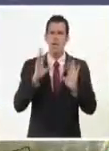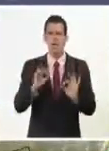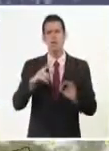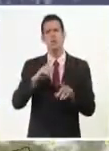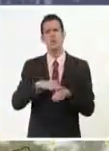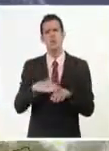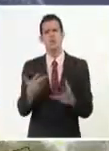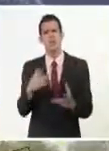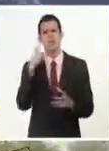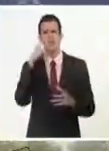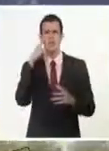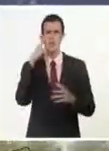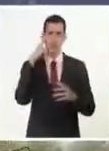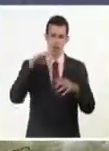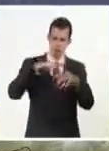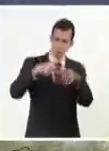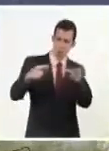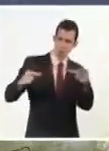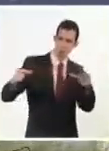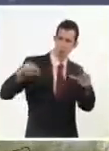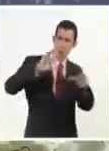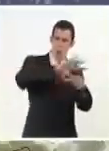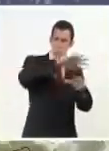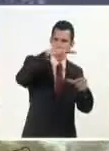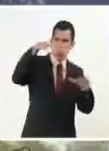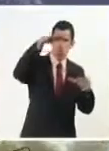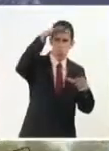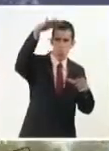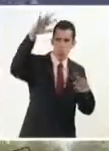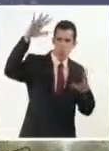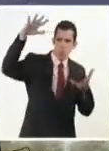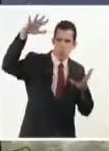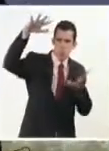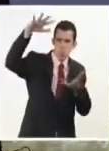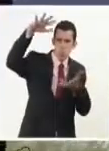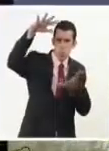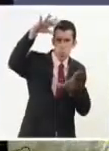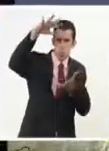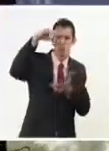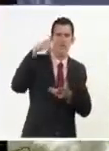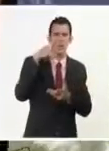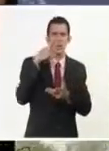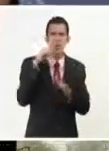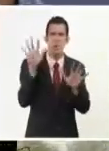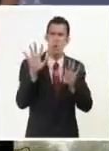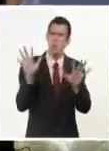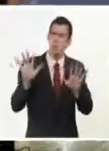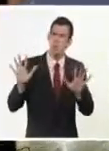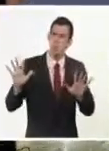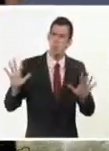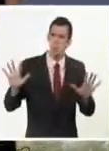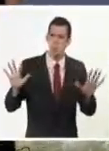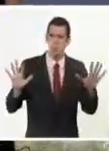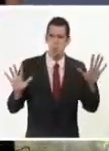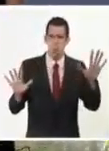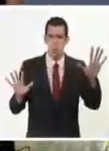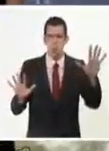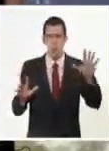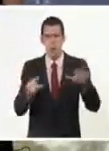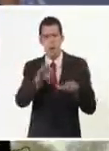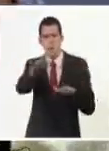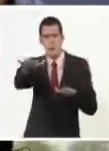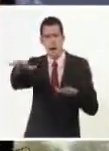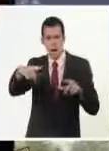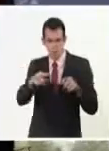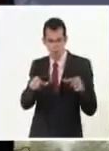las altas presiones. Observen en las imágenes de satélite meteorológico cómo predomina la poca nubosidad sobre Cuba y sus mares adyacentes. Solo algunos